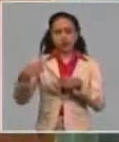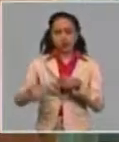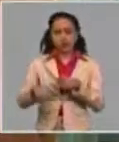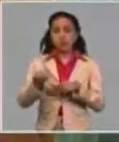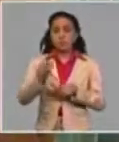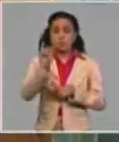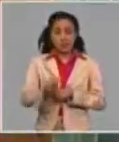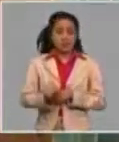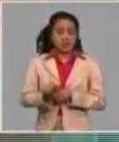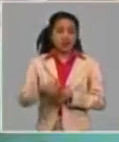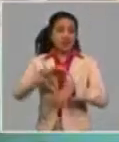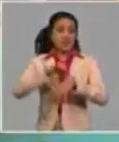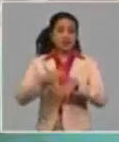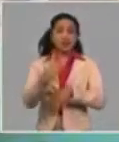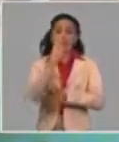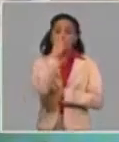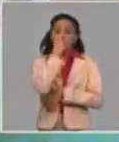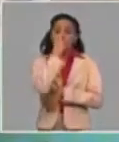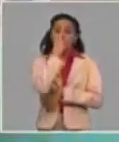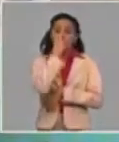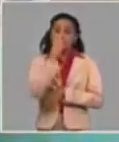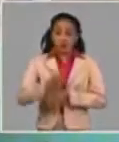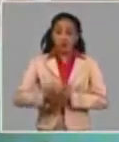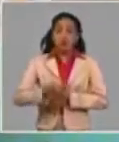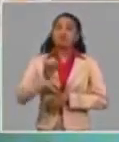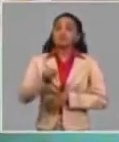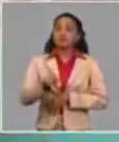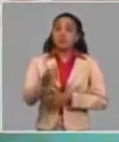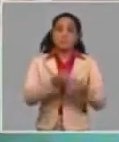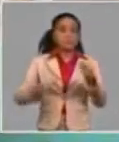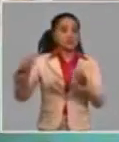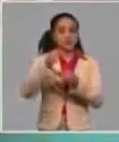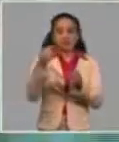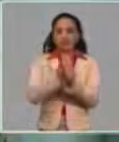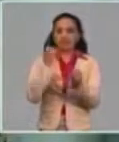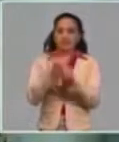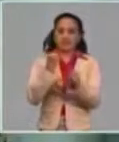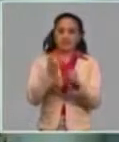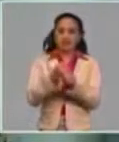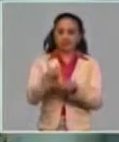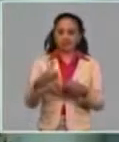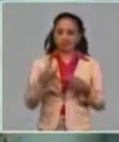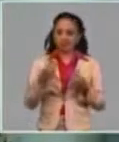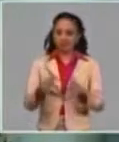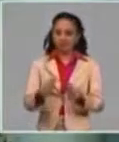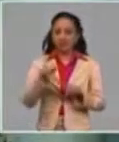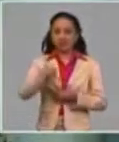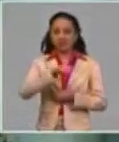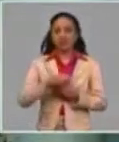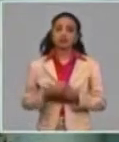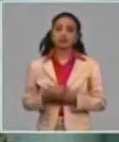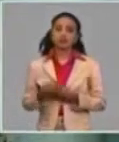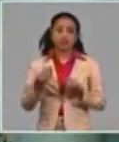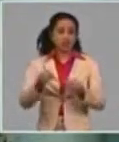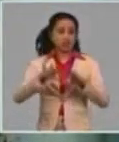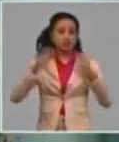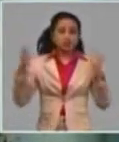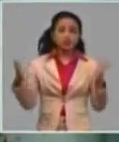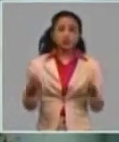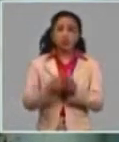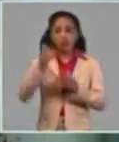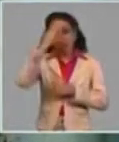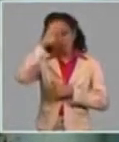uso medicinal es uno de los principales productos que suministra la empresa de gases industriales. Satisface toda la demanda de oxígeno del país a